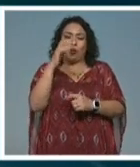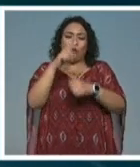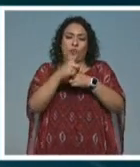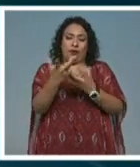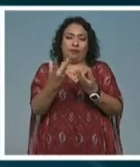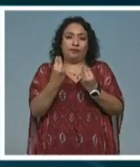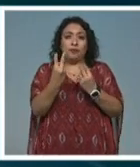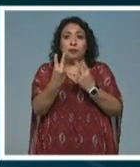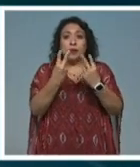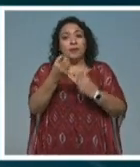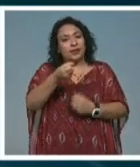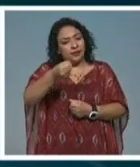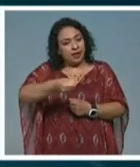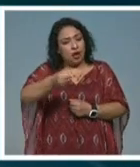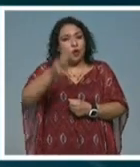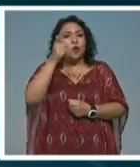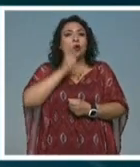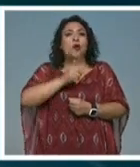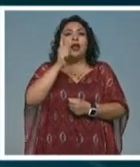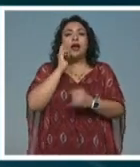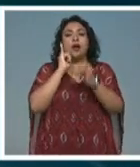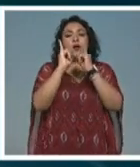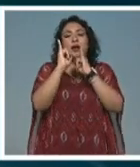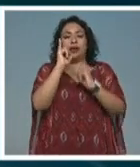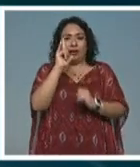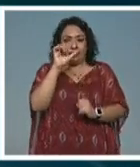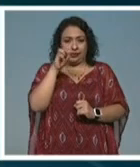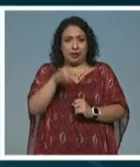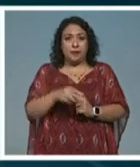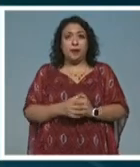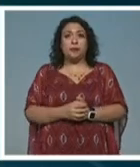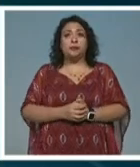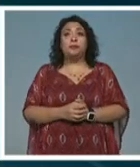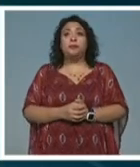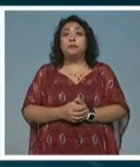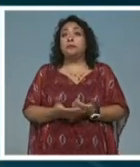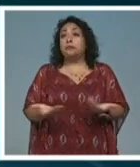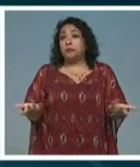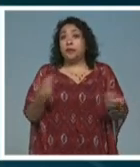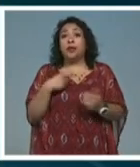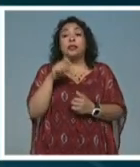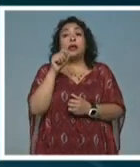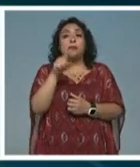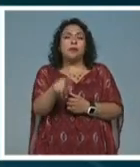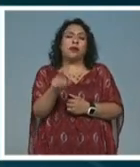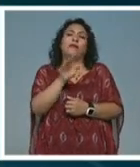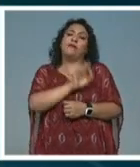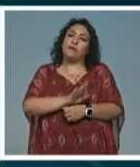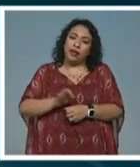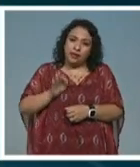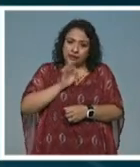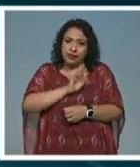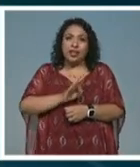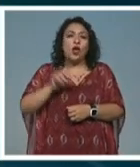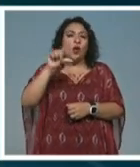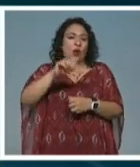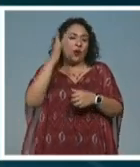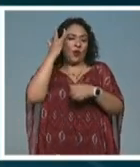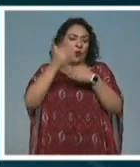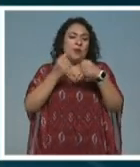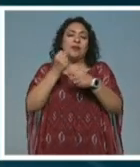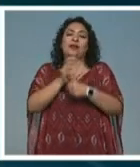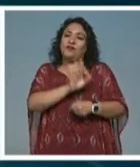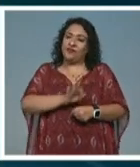Televisión Mexicana. Saludamos con mucho gusto a Laura Regis en la interpretación de lengua de señas. Además, la felicitamos porque hoy es su